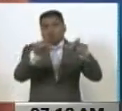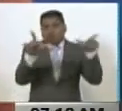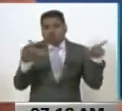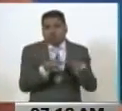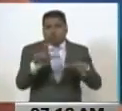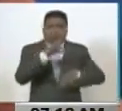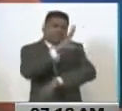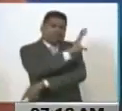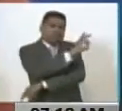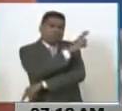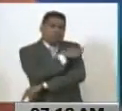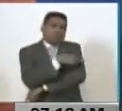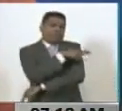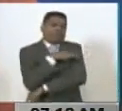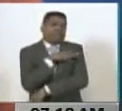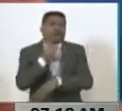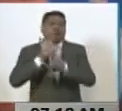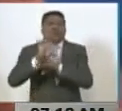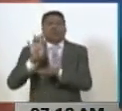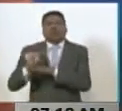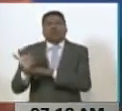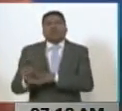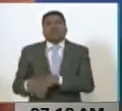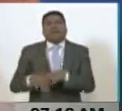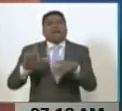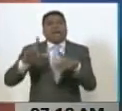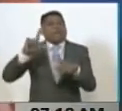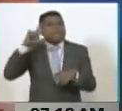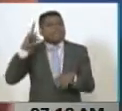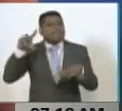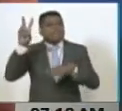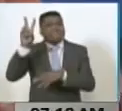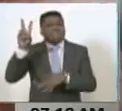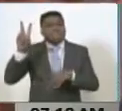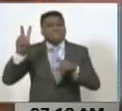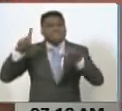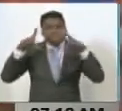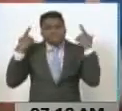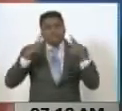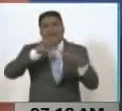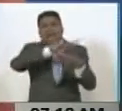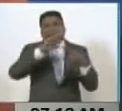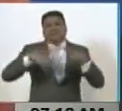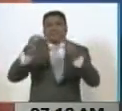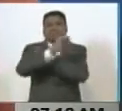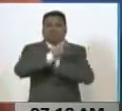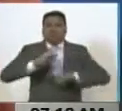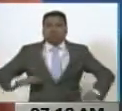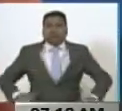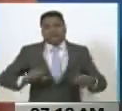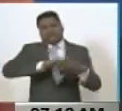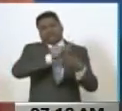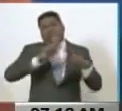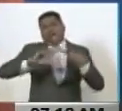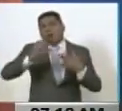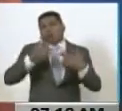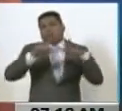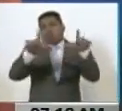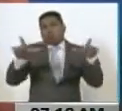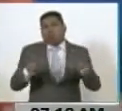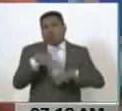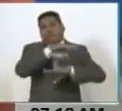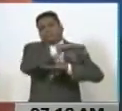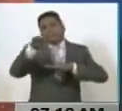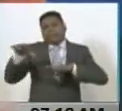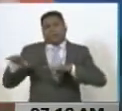los estados Distrito Capital, Vargas, Guárico y Portuguesa, y vamos hacia la apertura de centros veterinarios tipo